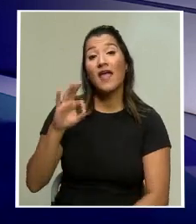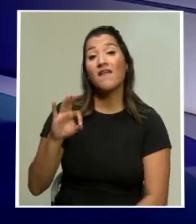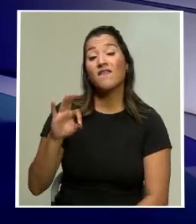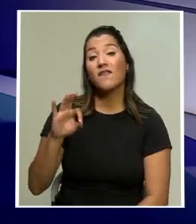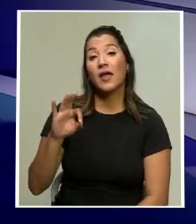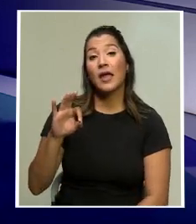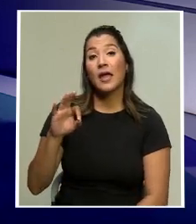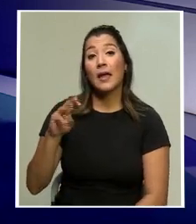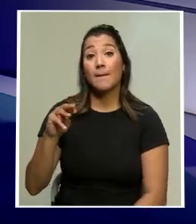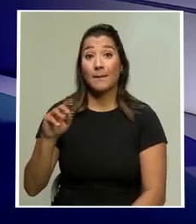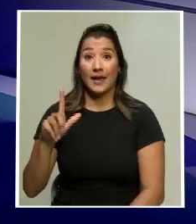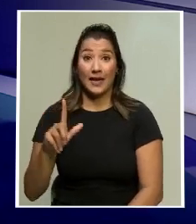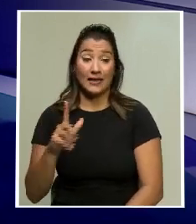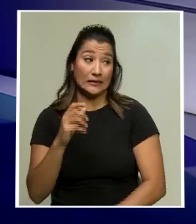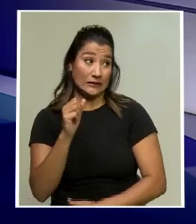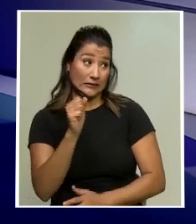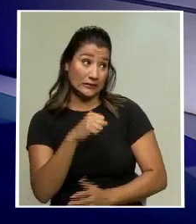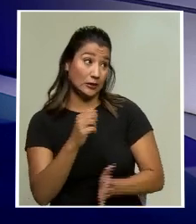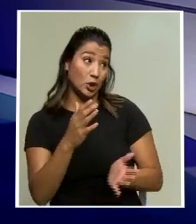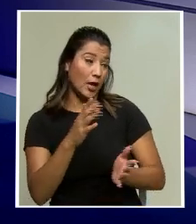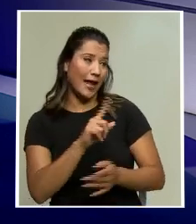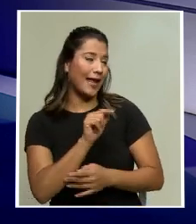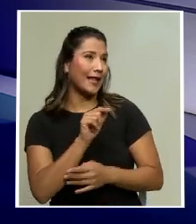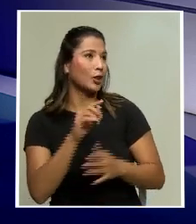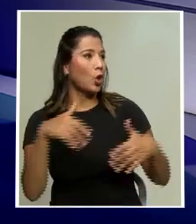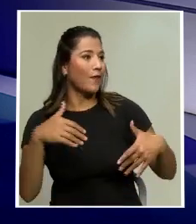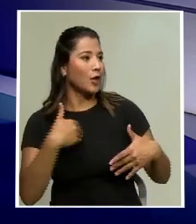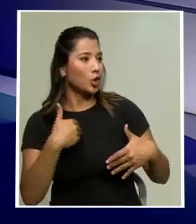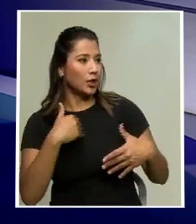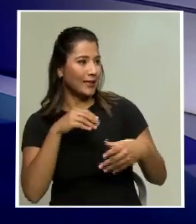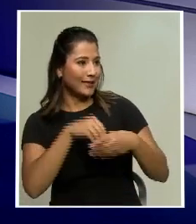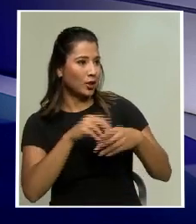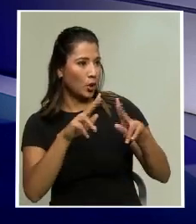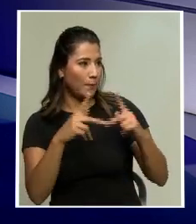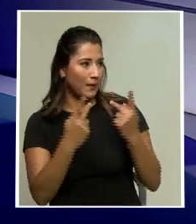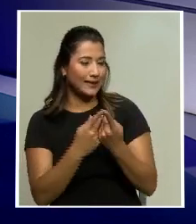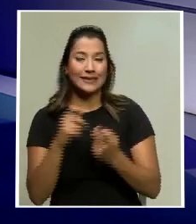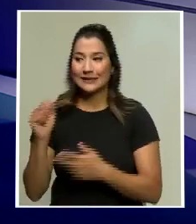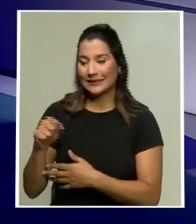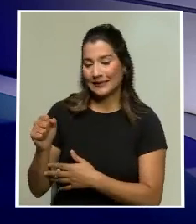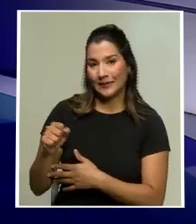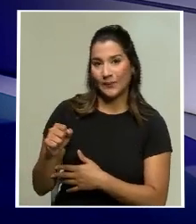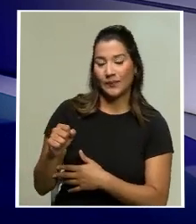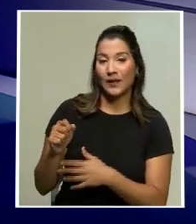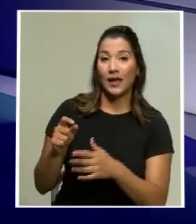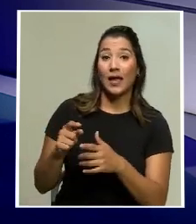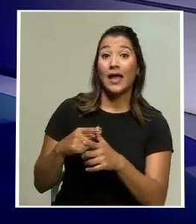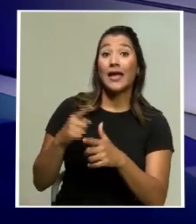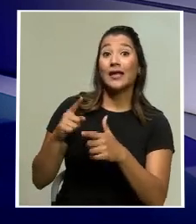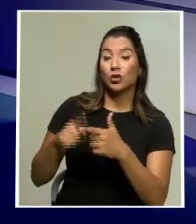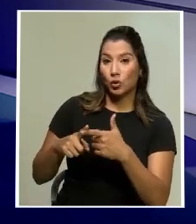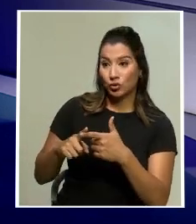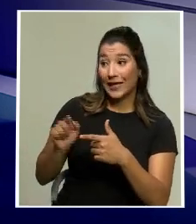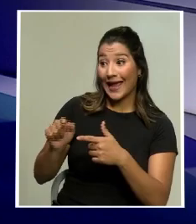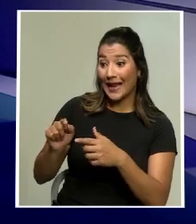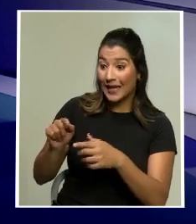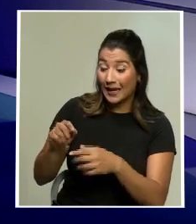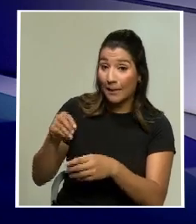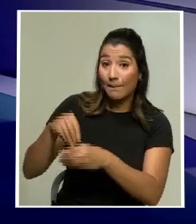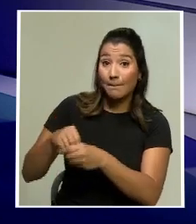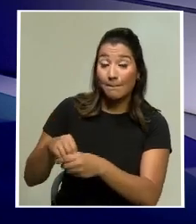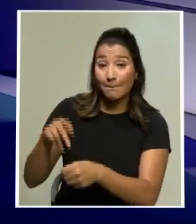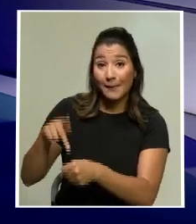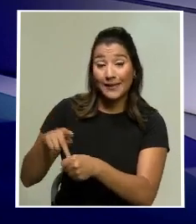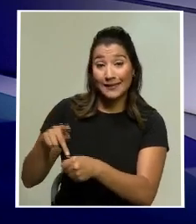ninguna estructura. No tenía base partidaria. No tenía estructura partidaria, y logran que gane en